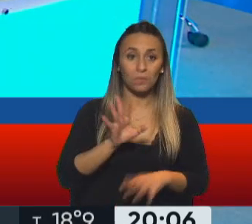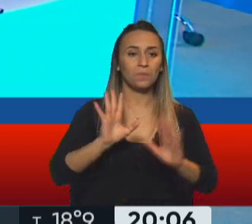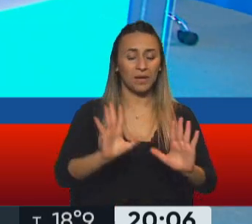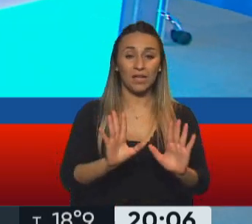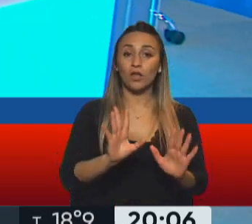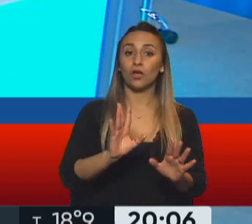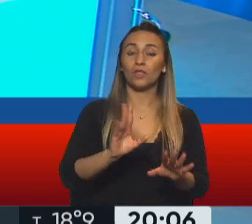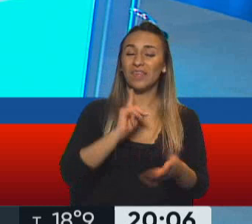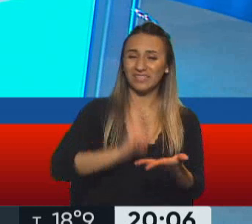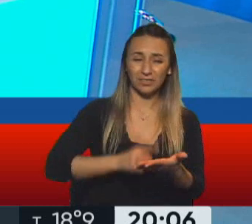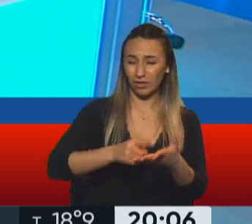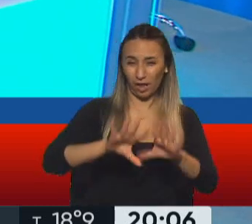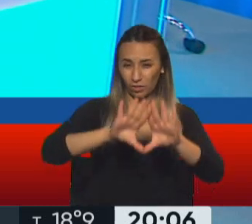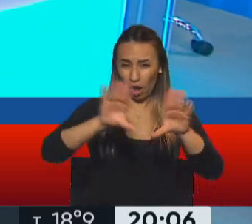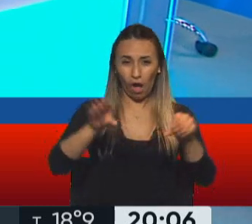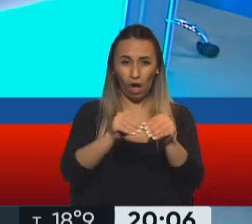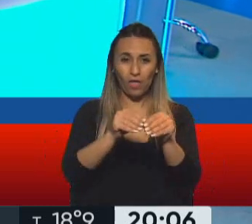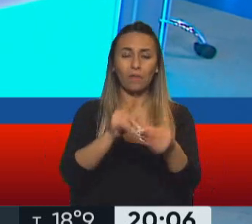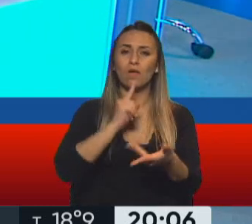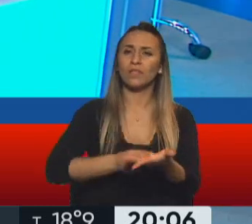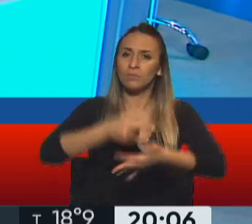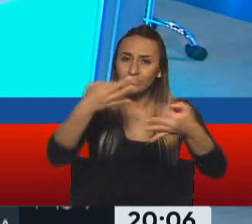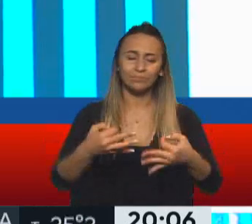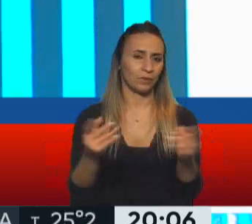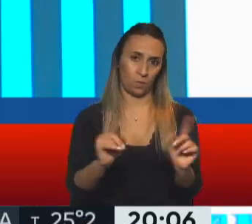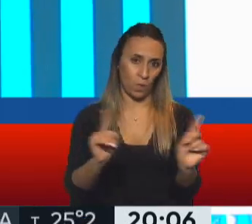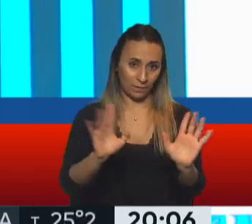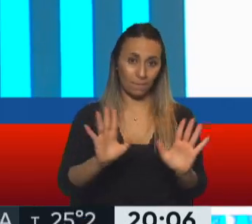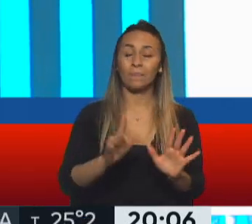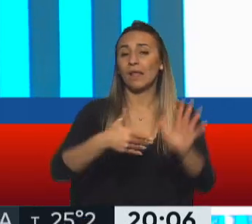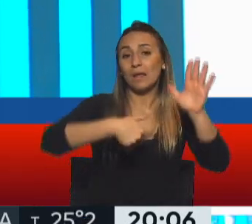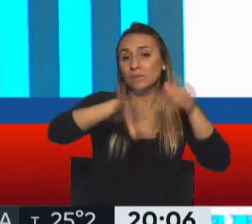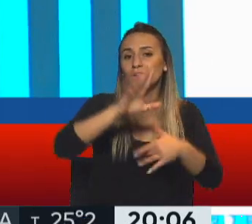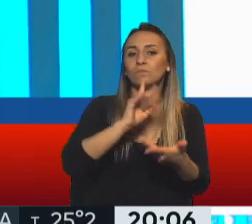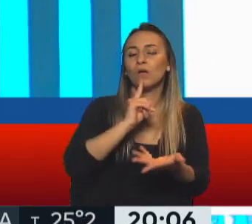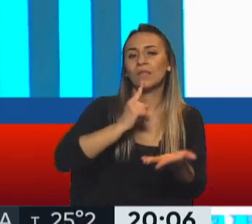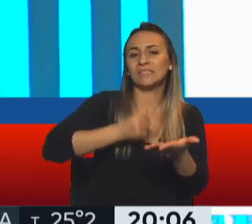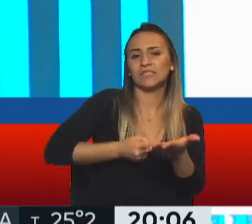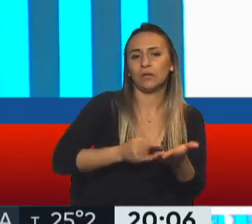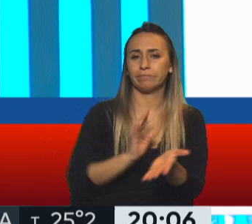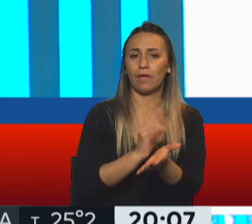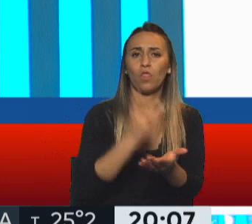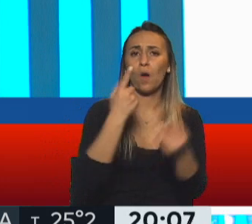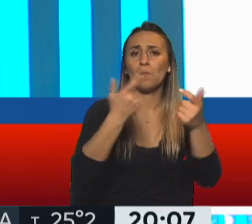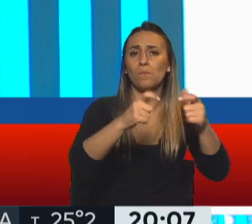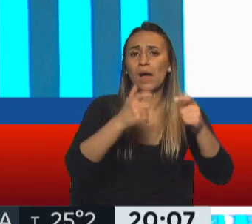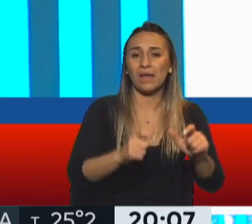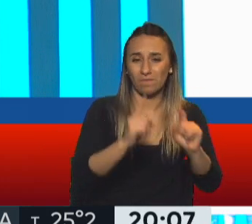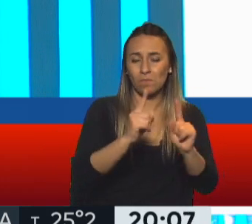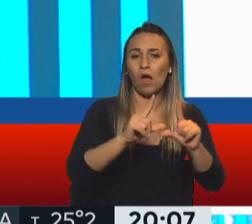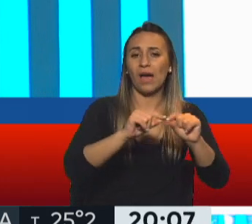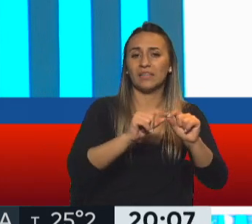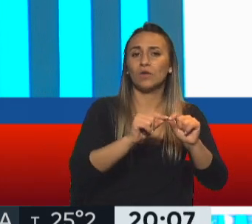obviamente, decisiones concretas. Una enorme mayoría son resoluciones de apenas 2 párrafos, el famoso